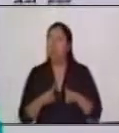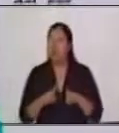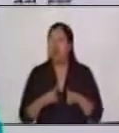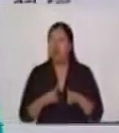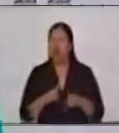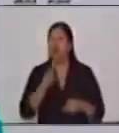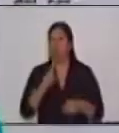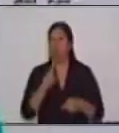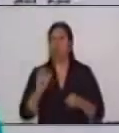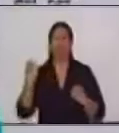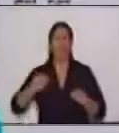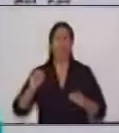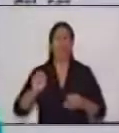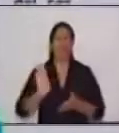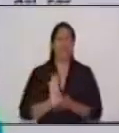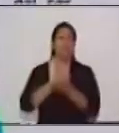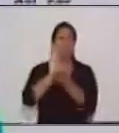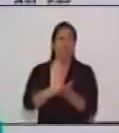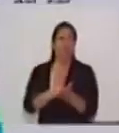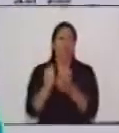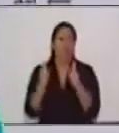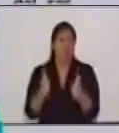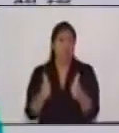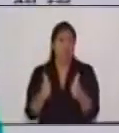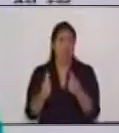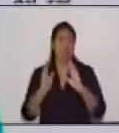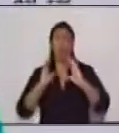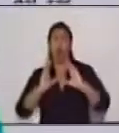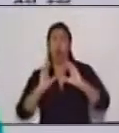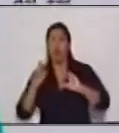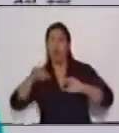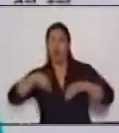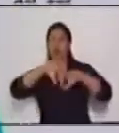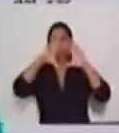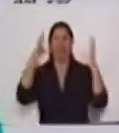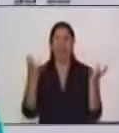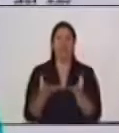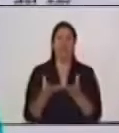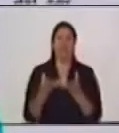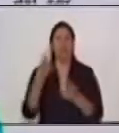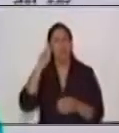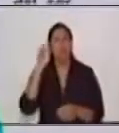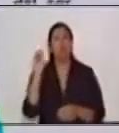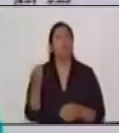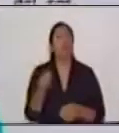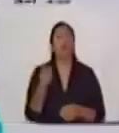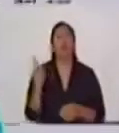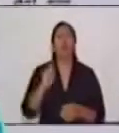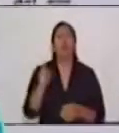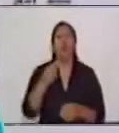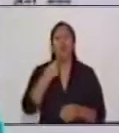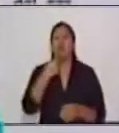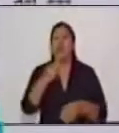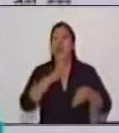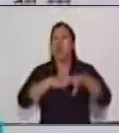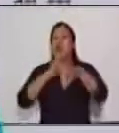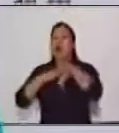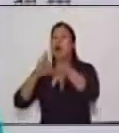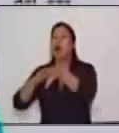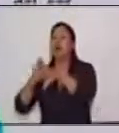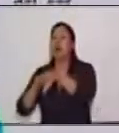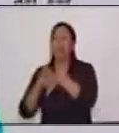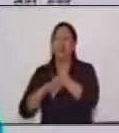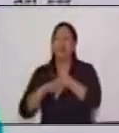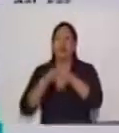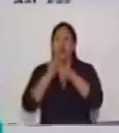sido beneficioso ese avance para cuidar nuestro hogar? ¿Por qué no se promociona a mayor escala la producción, por